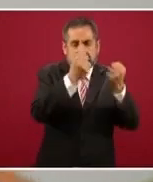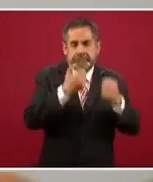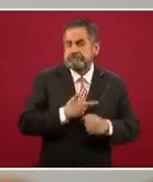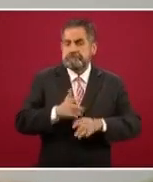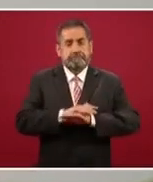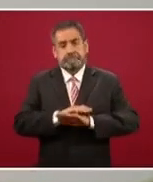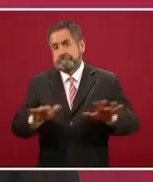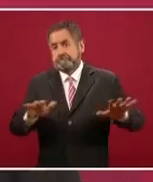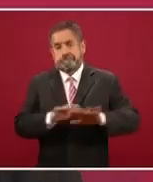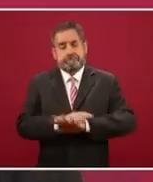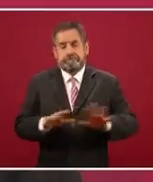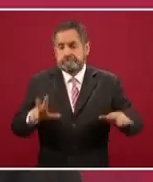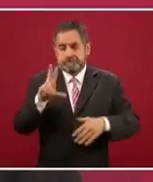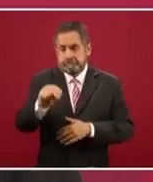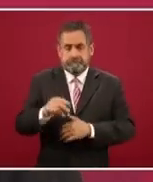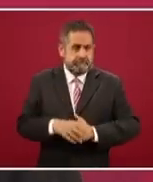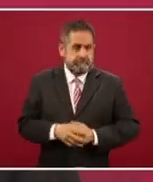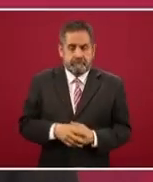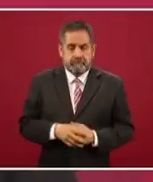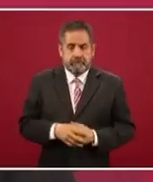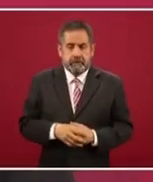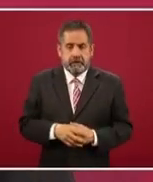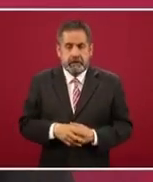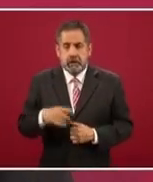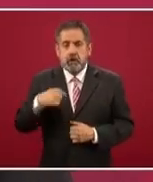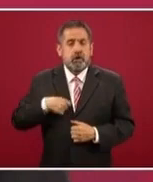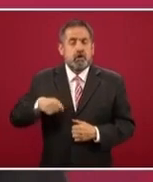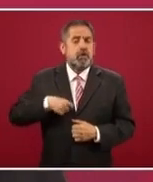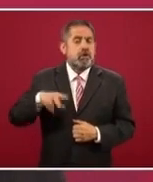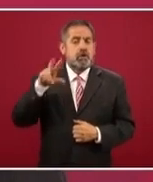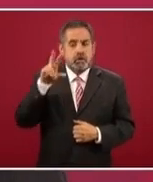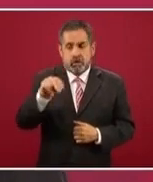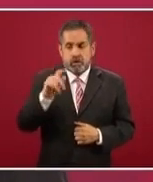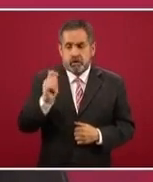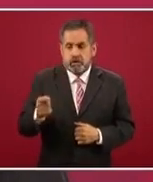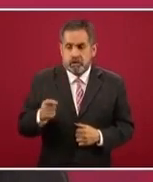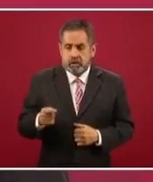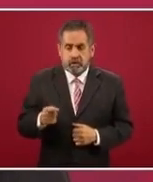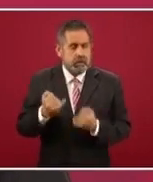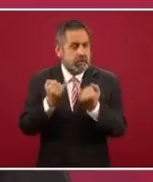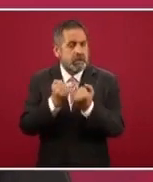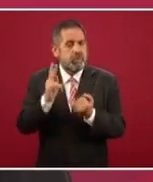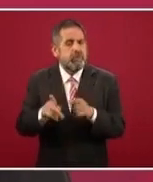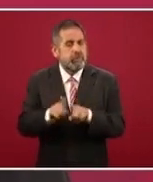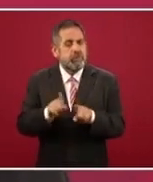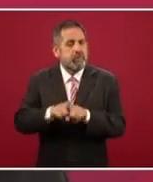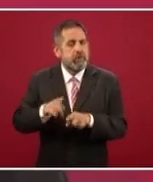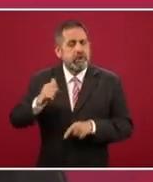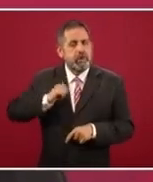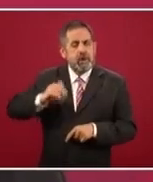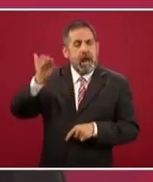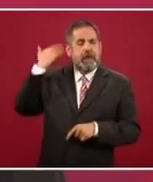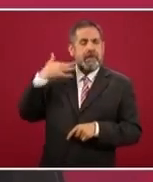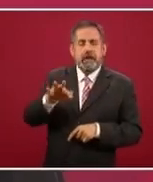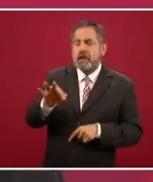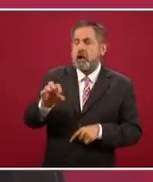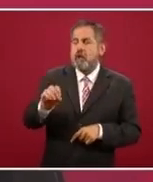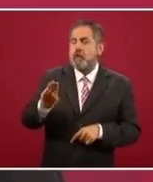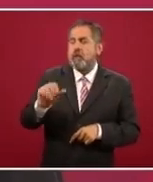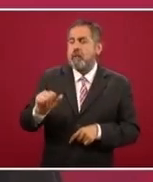vamos a aplicar la estrategia del